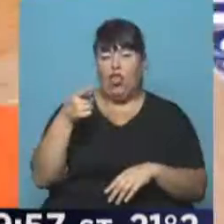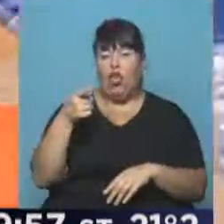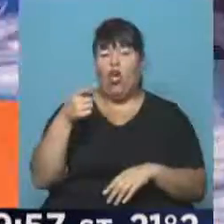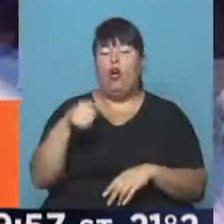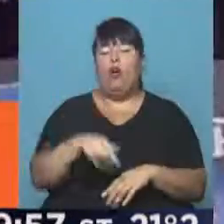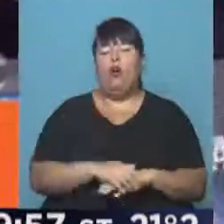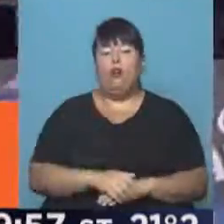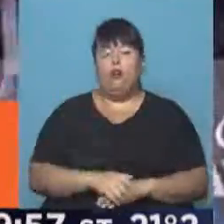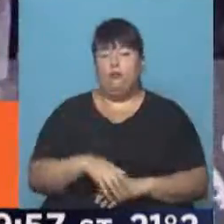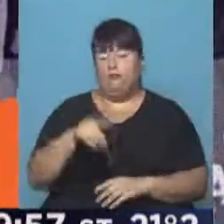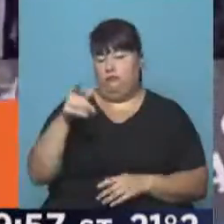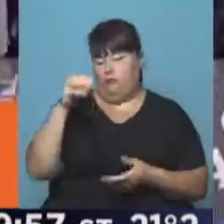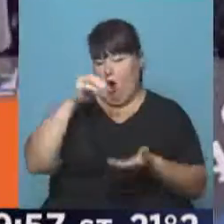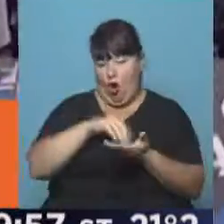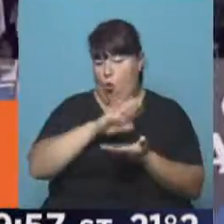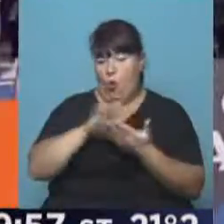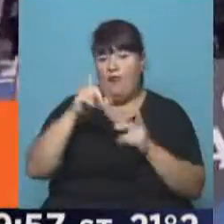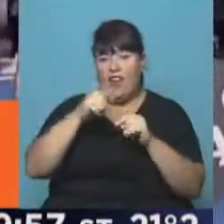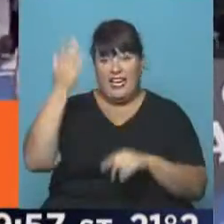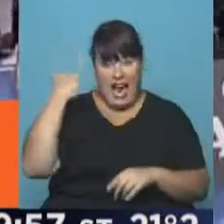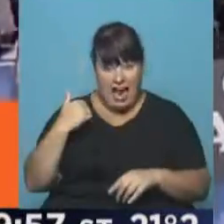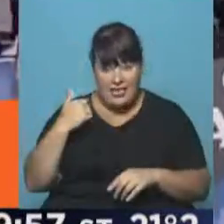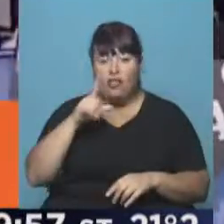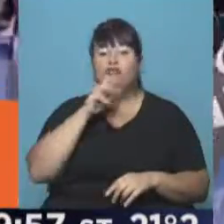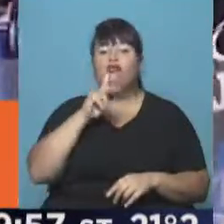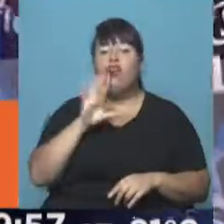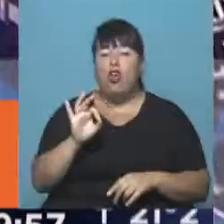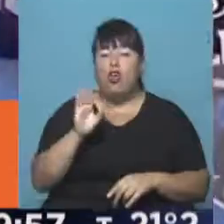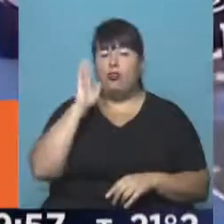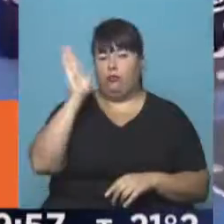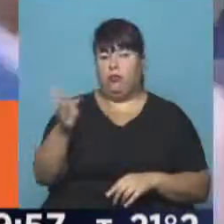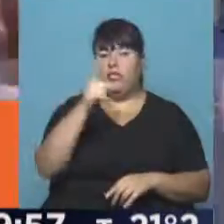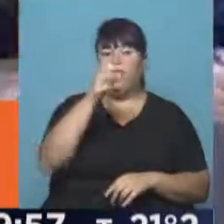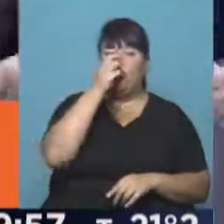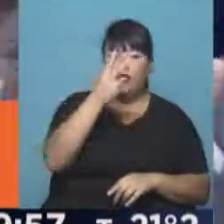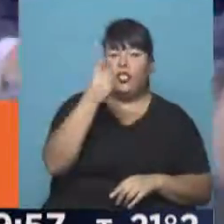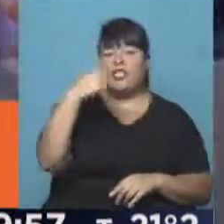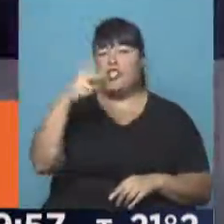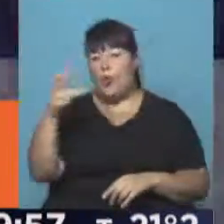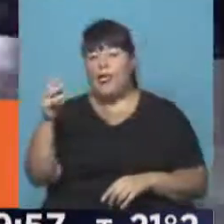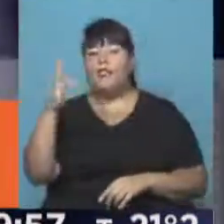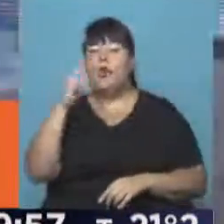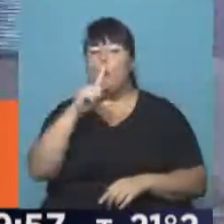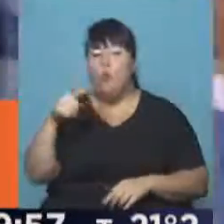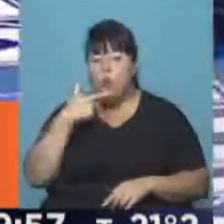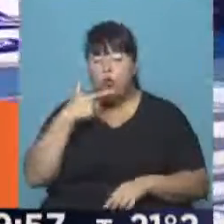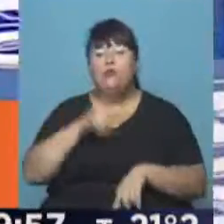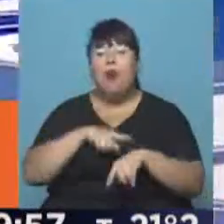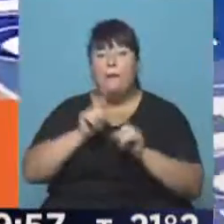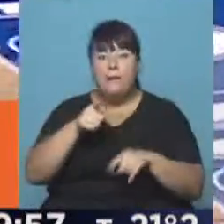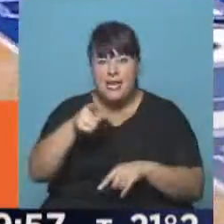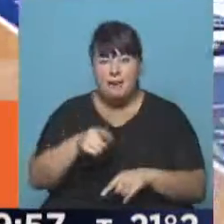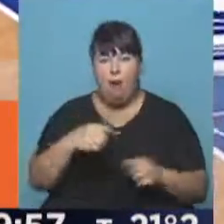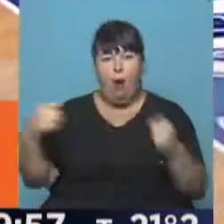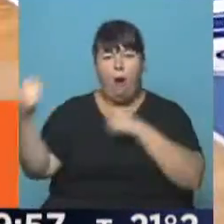la, en una nueva jornada. Anoche, Toronto Raptors venció 122 a 120 a Chicago Bulls y el momento fue este.